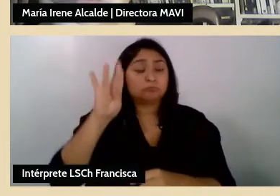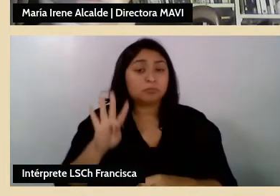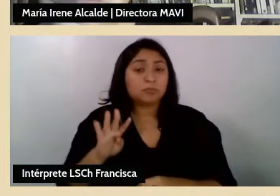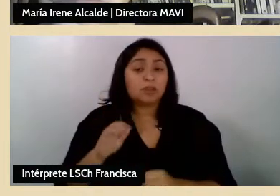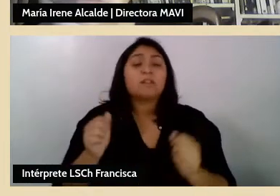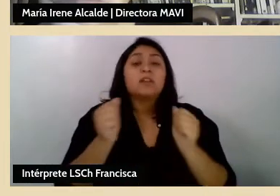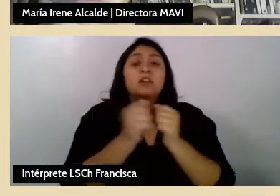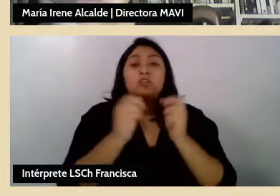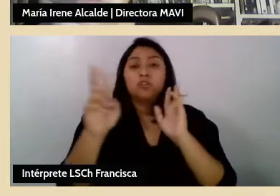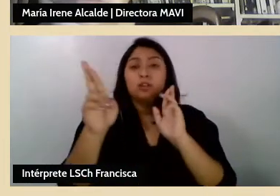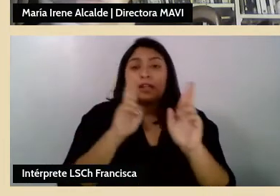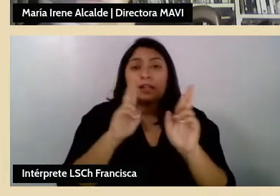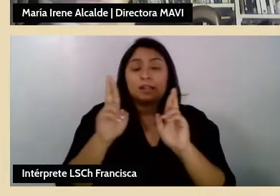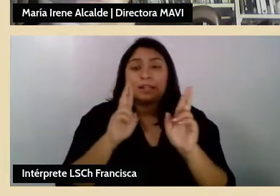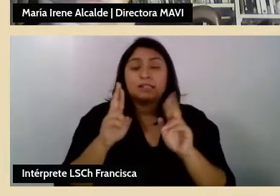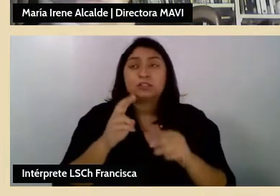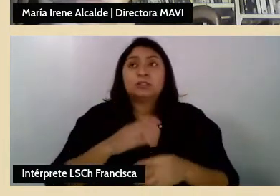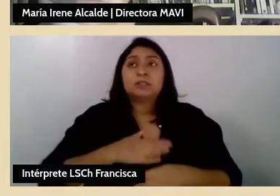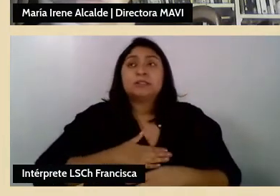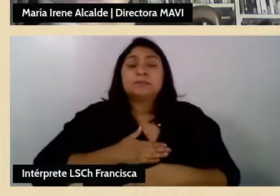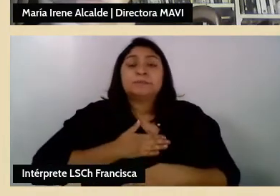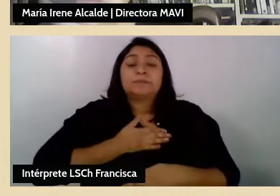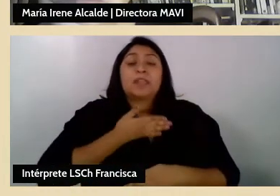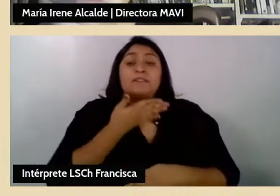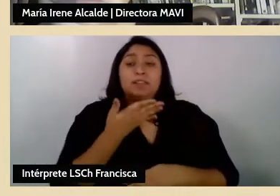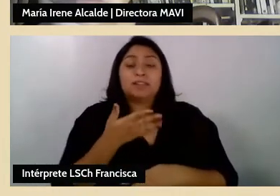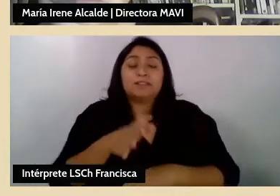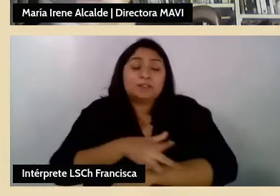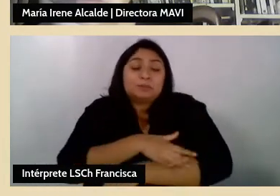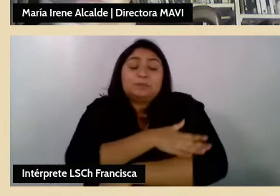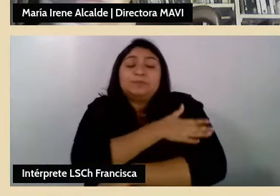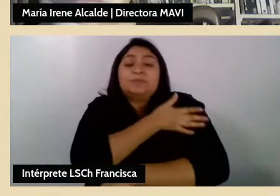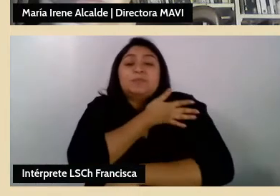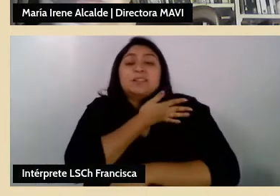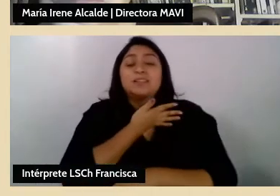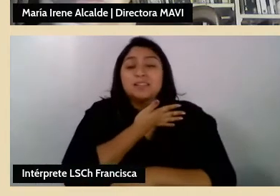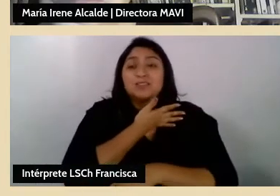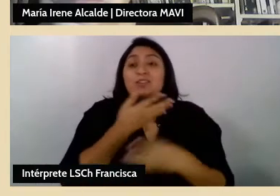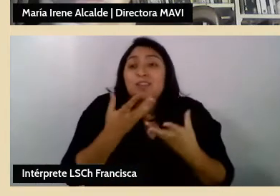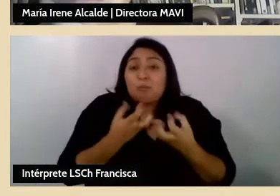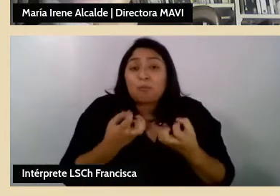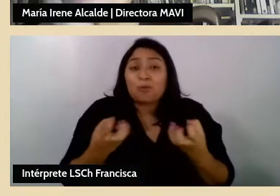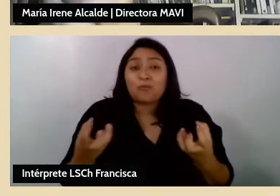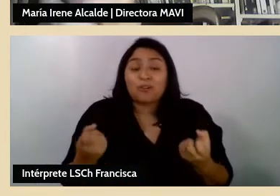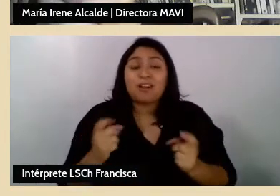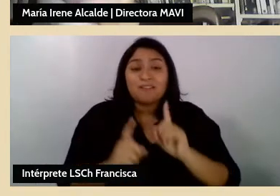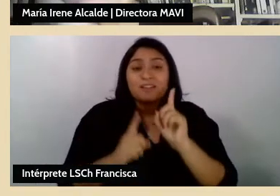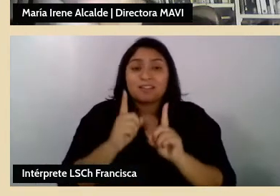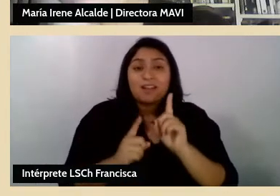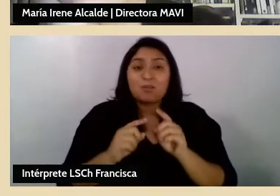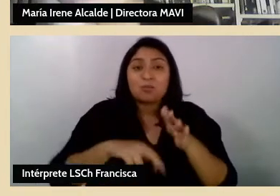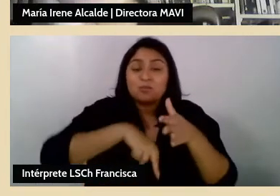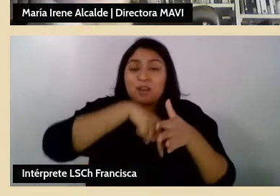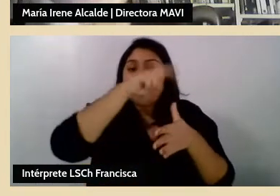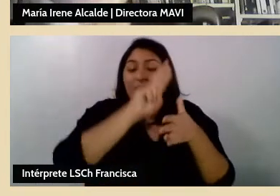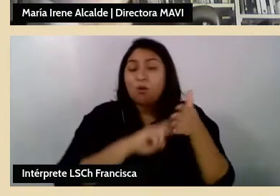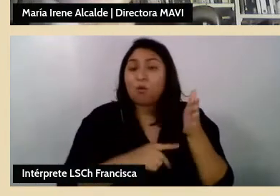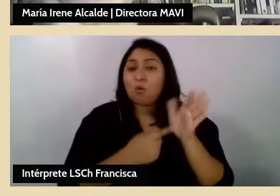relación afectiva o los sentimientos o sensaciones que provocaban ciertas obras de la colección